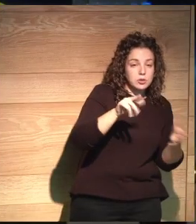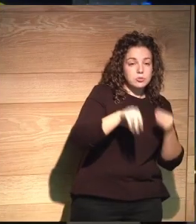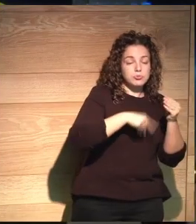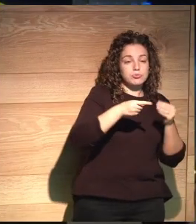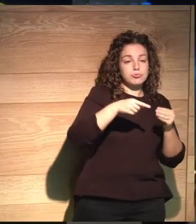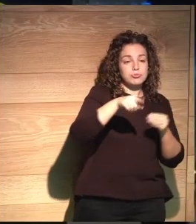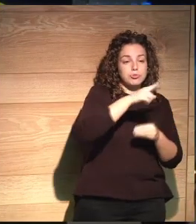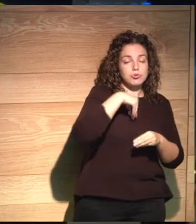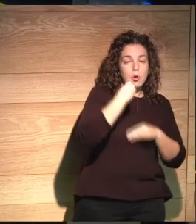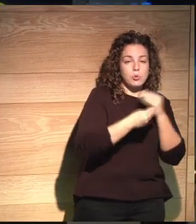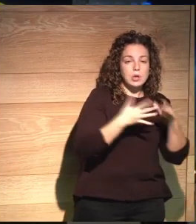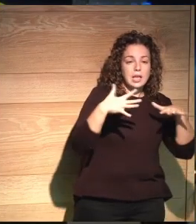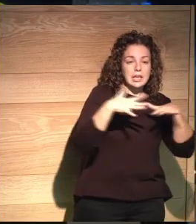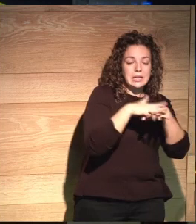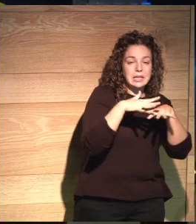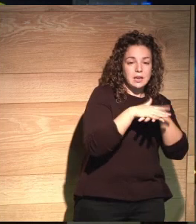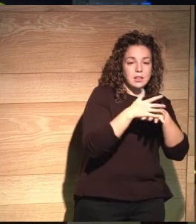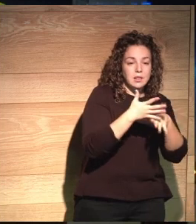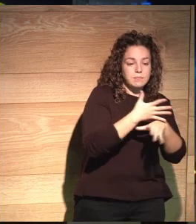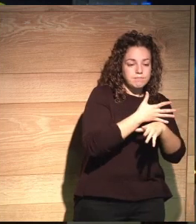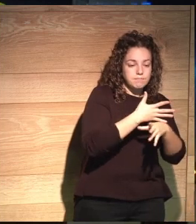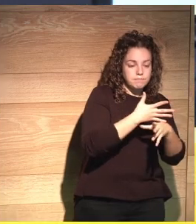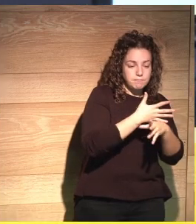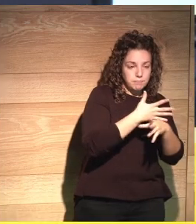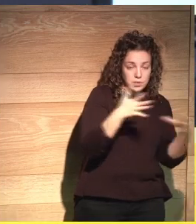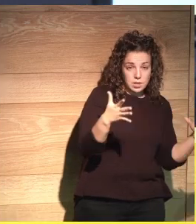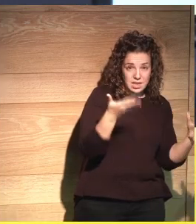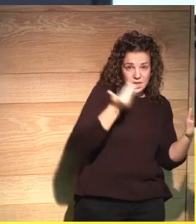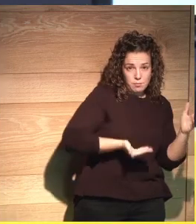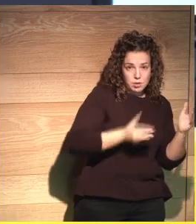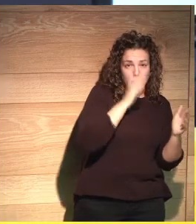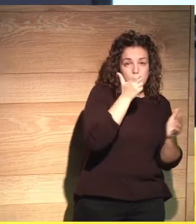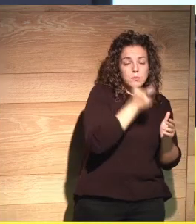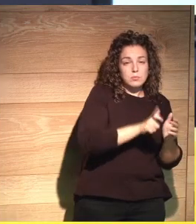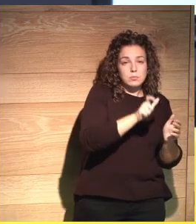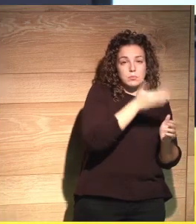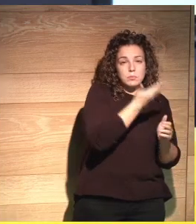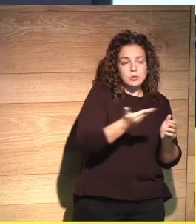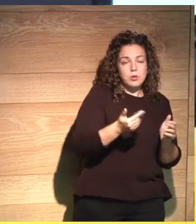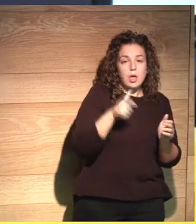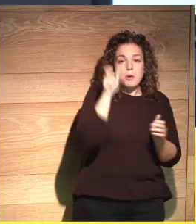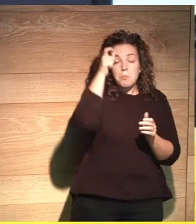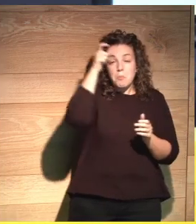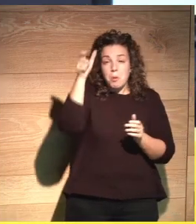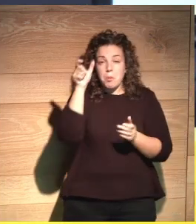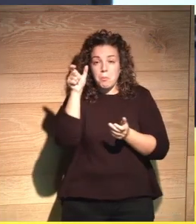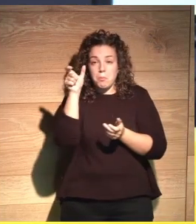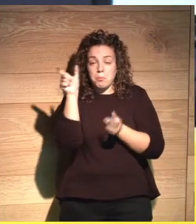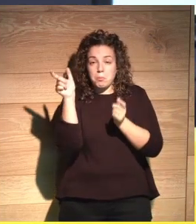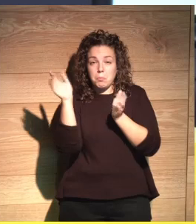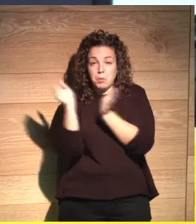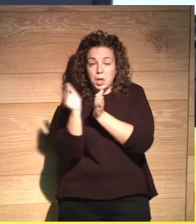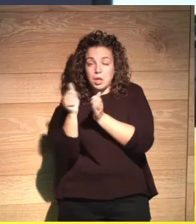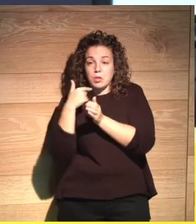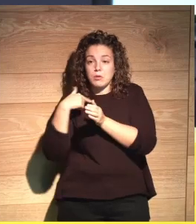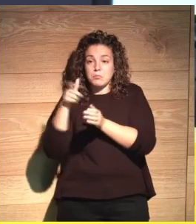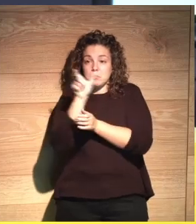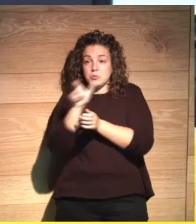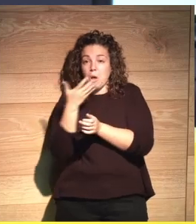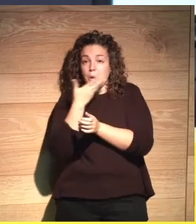una red con un clúster importante es decir hay gente en un pool pequeño se conoce y a veces se crea como